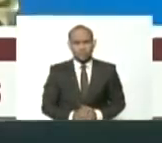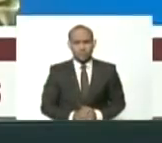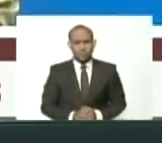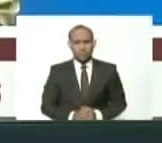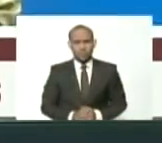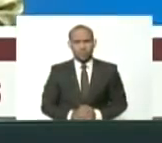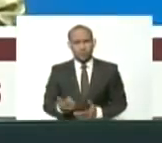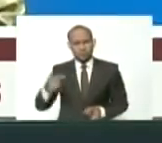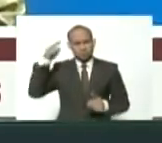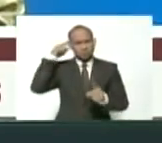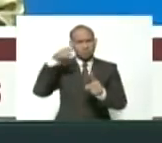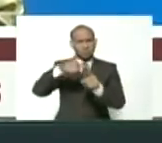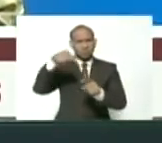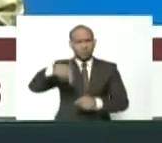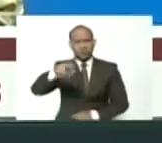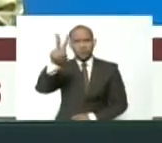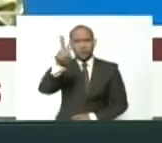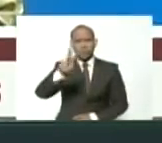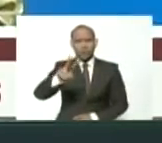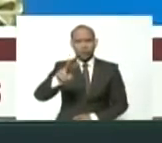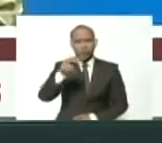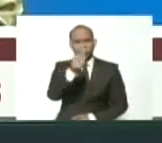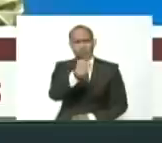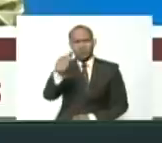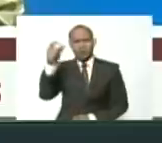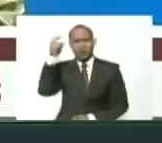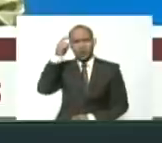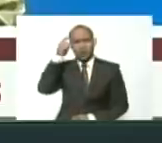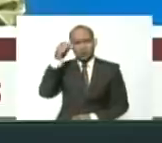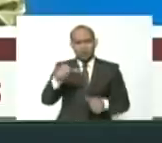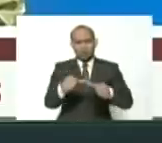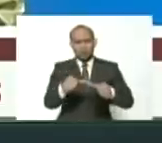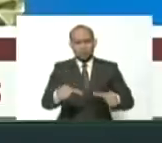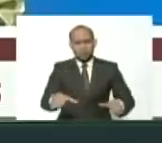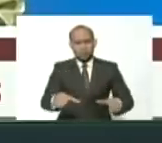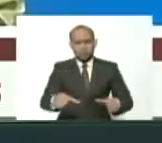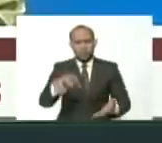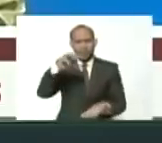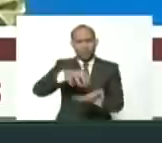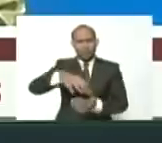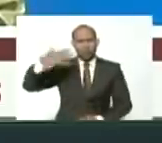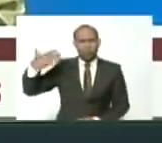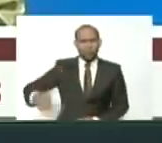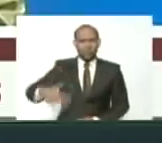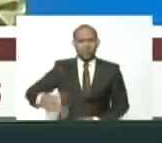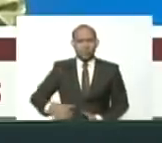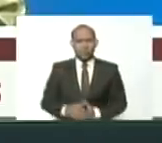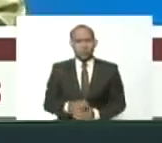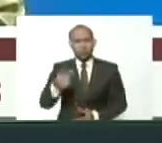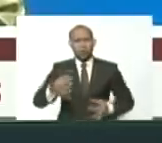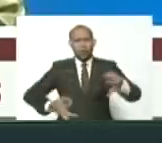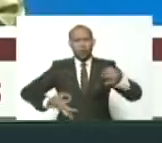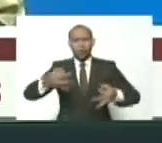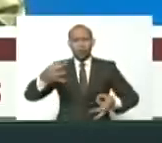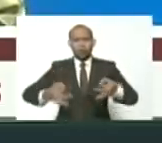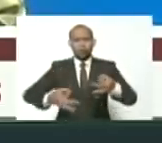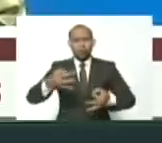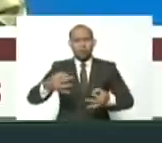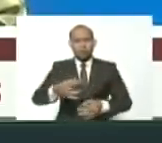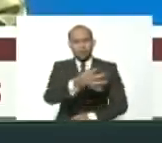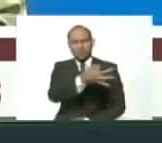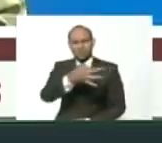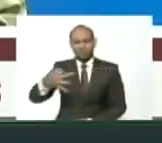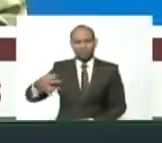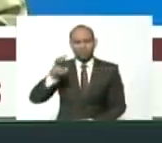Para que en Venezuela cada vez más se establezca un Estado de Derecho, de justicia